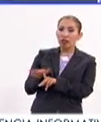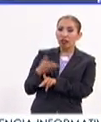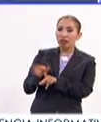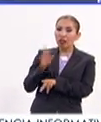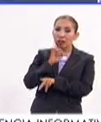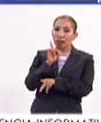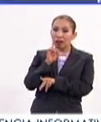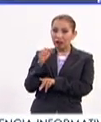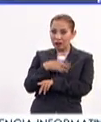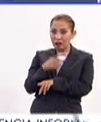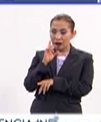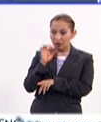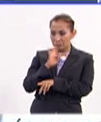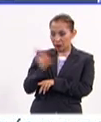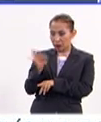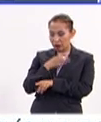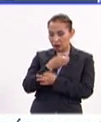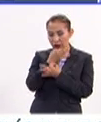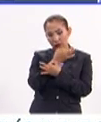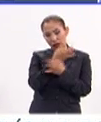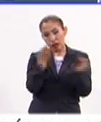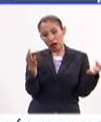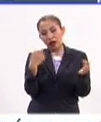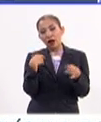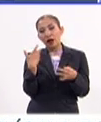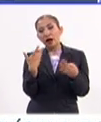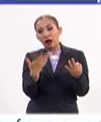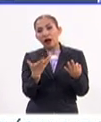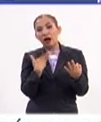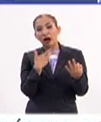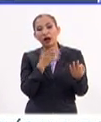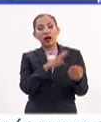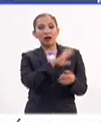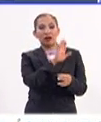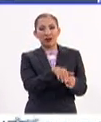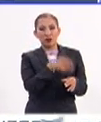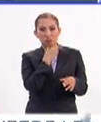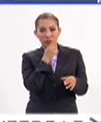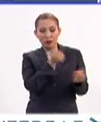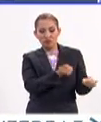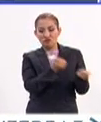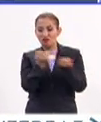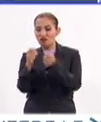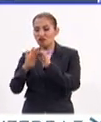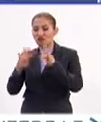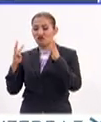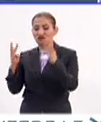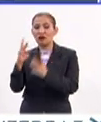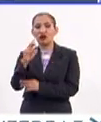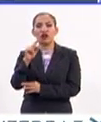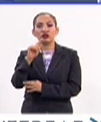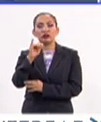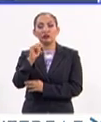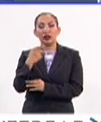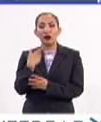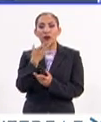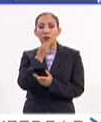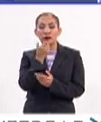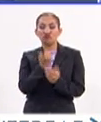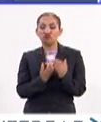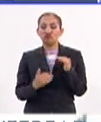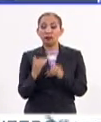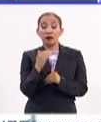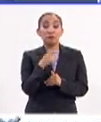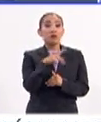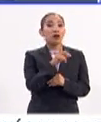convencer si podía anunciar que se iban a llevar los restos de don Daniel a la rotonda de los hombres ilustres. Pero